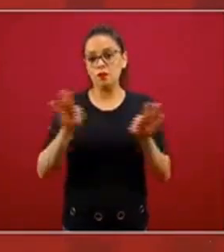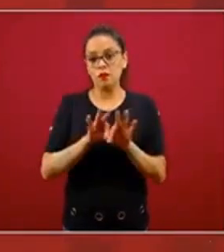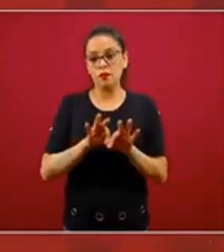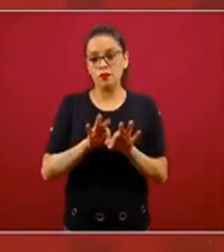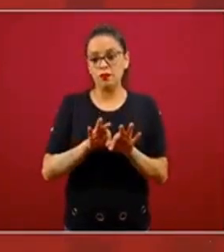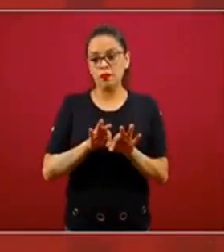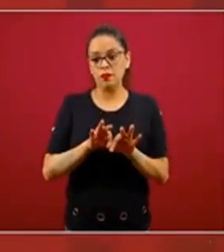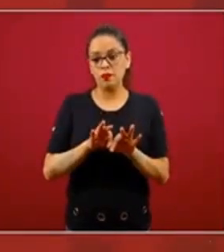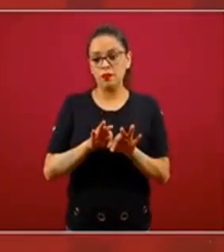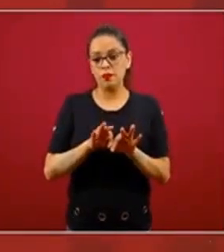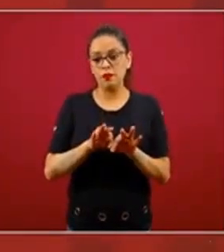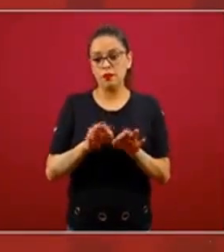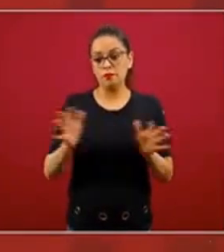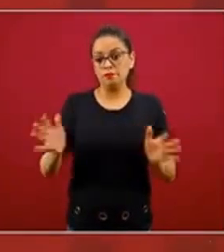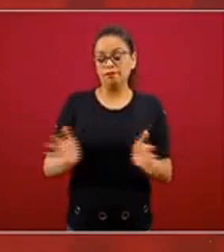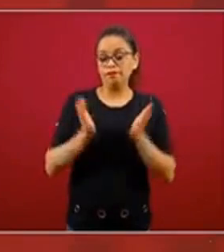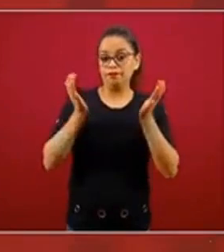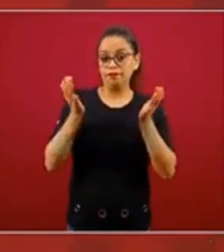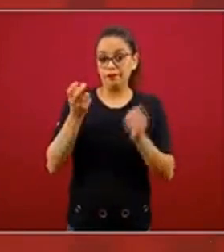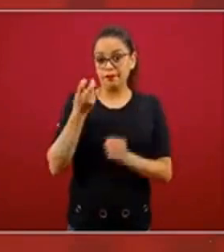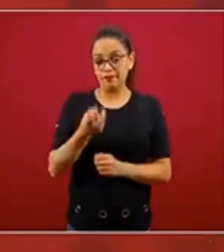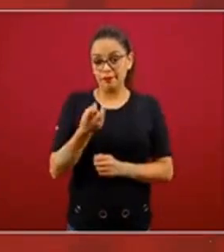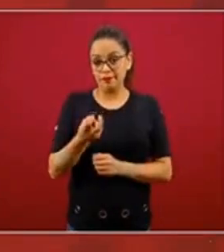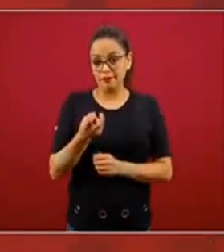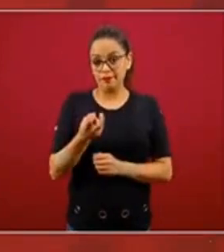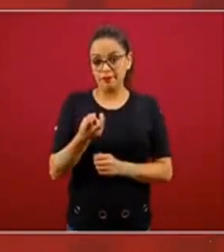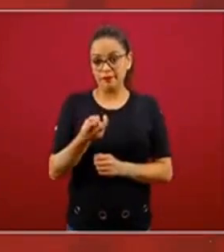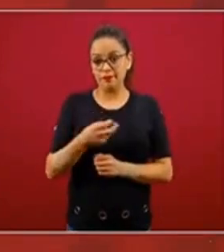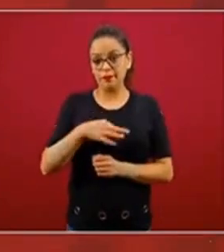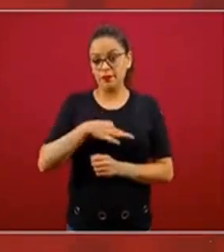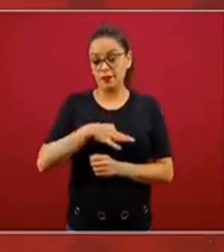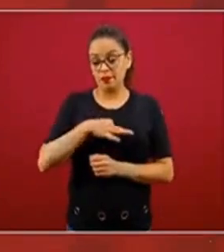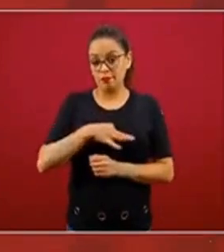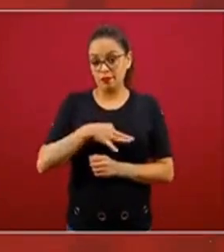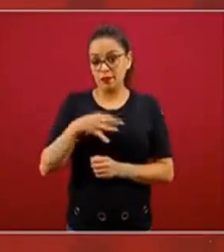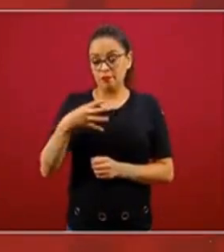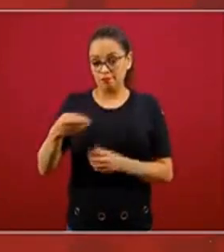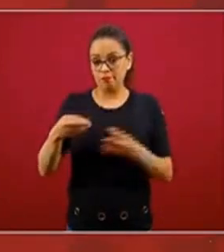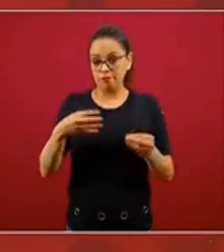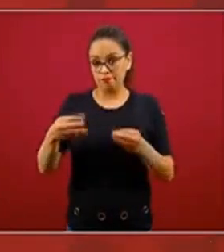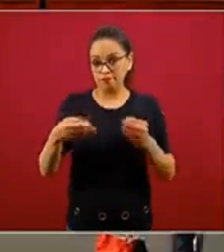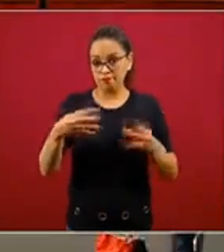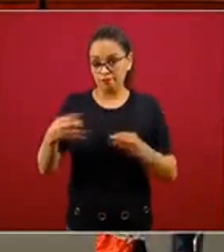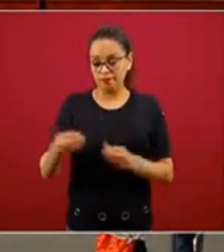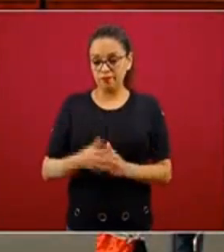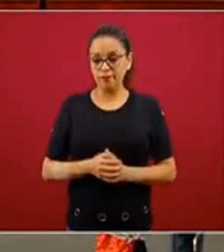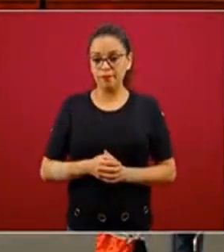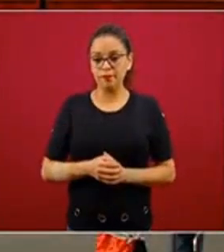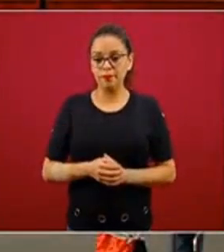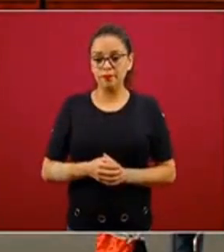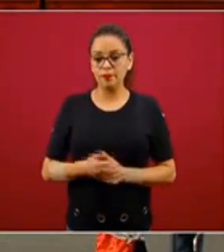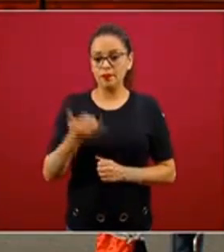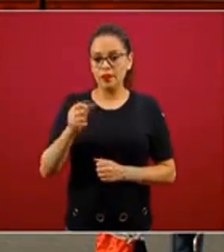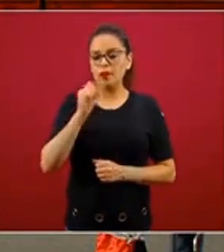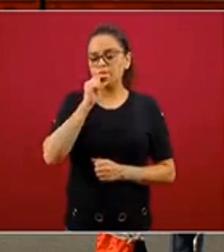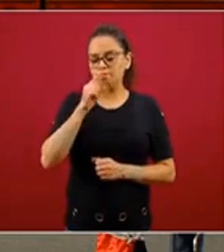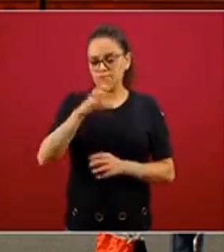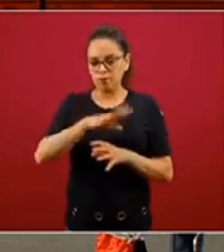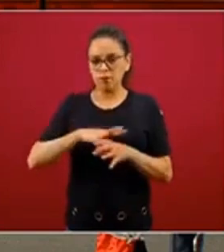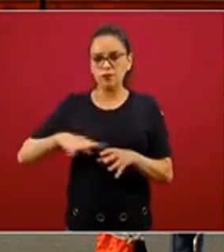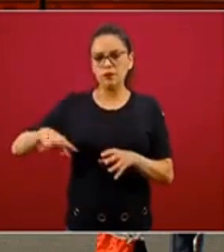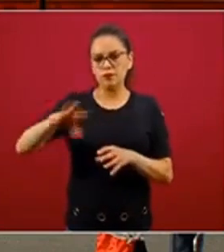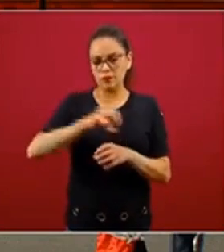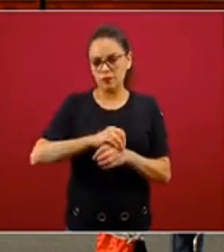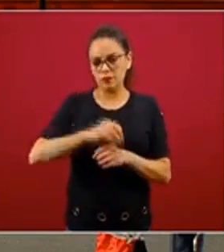visita inesperada, que así la llamo yo, y que lo estamos haciendo con la opinión de todos, buenas y